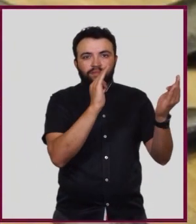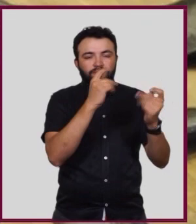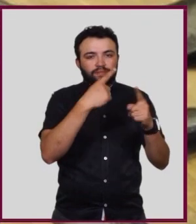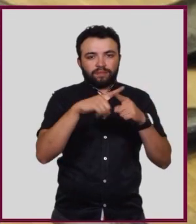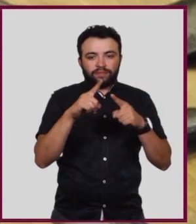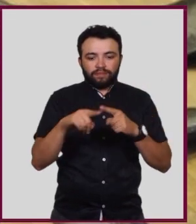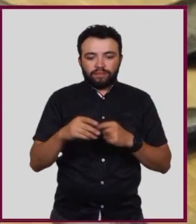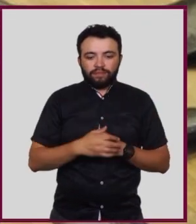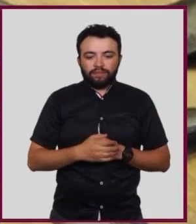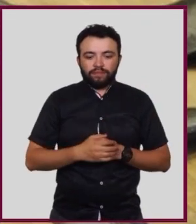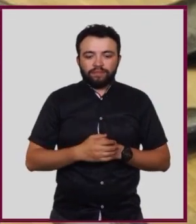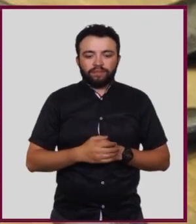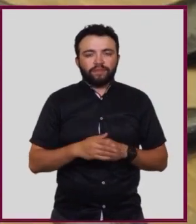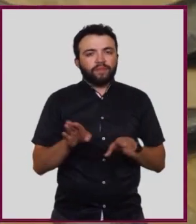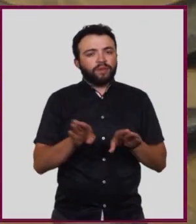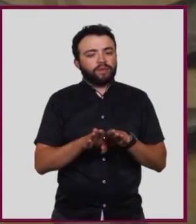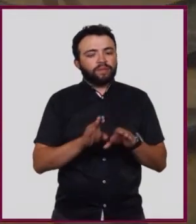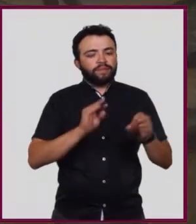La instalación